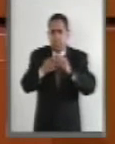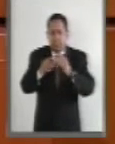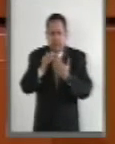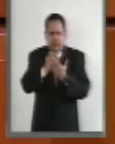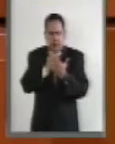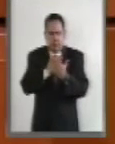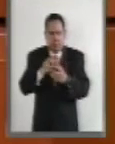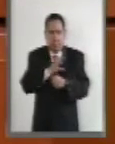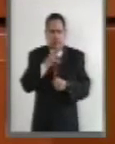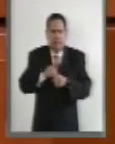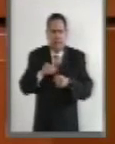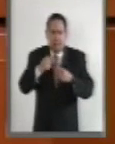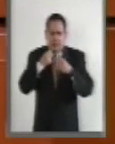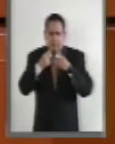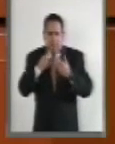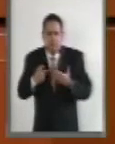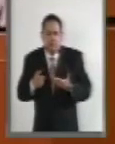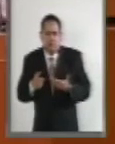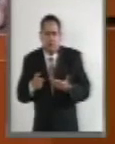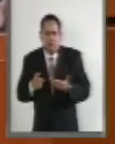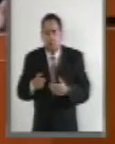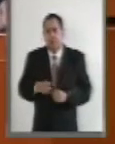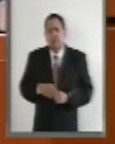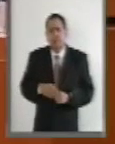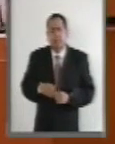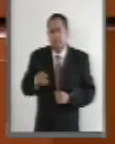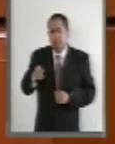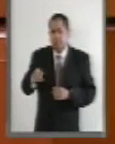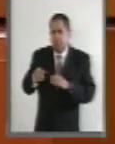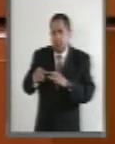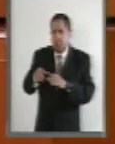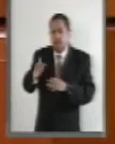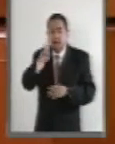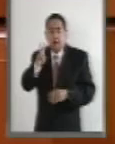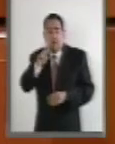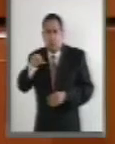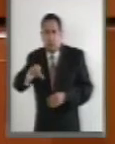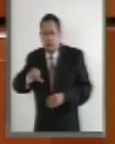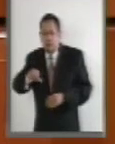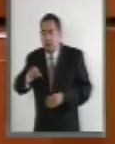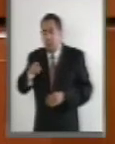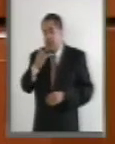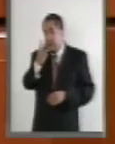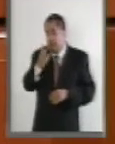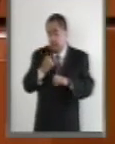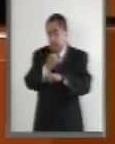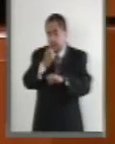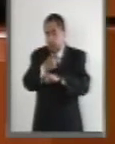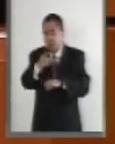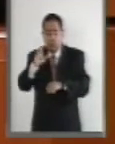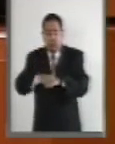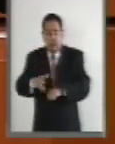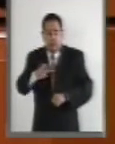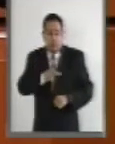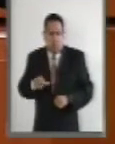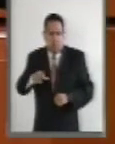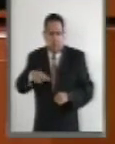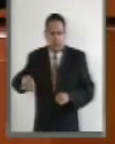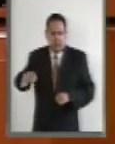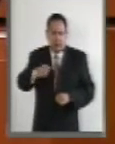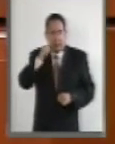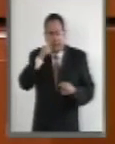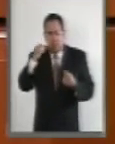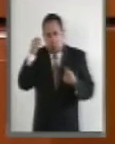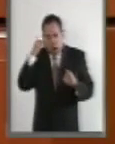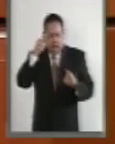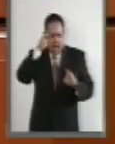este diagnóstico de la OIT se estableció que solamente en los tres estados más pobres, los sospechosos de siempre,